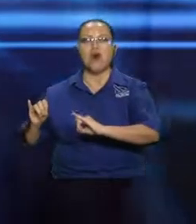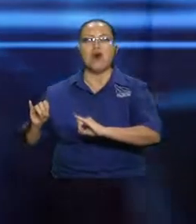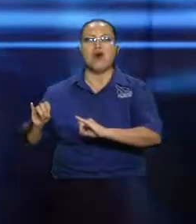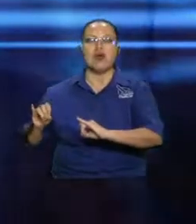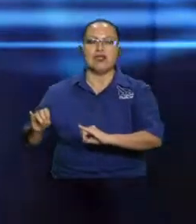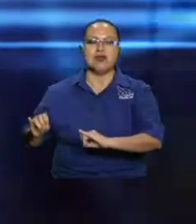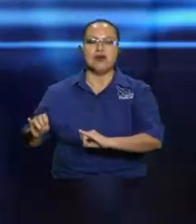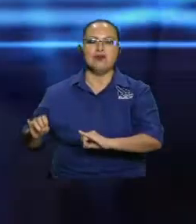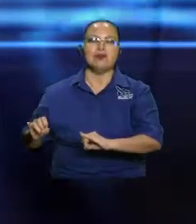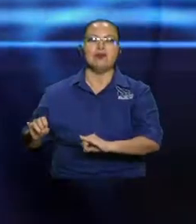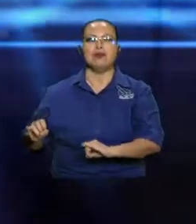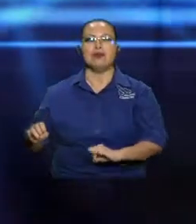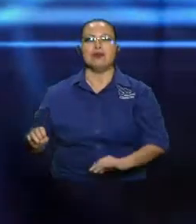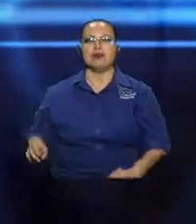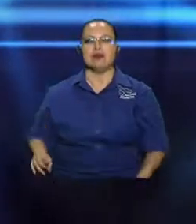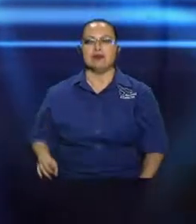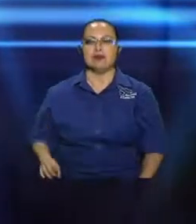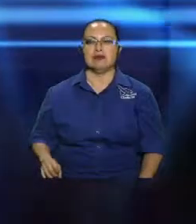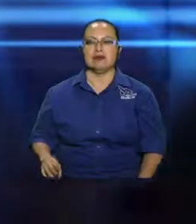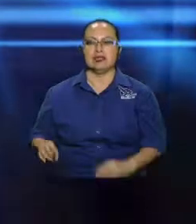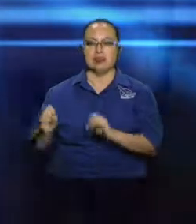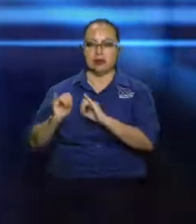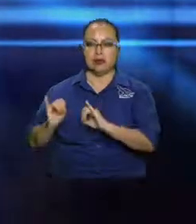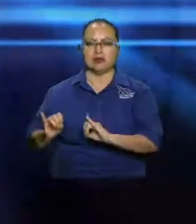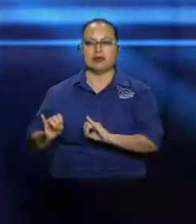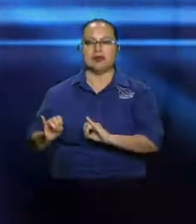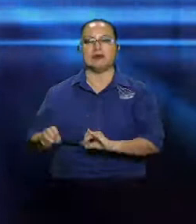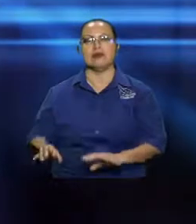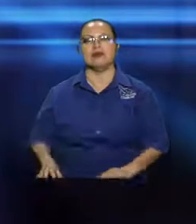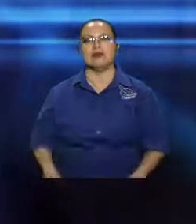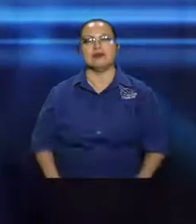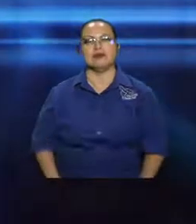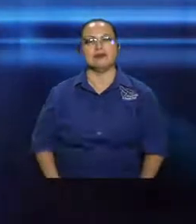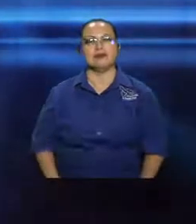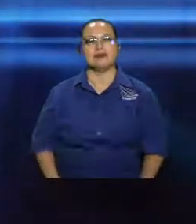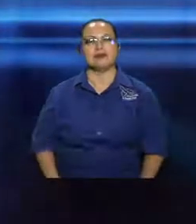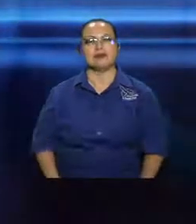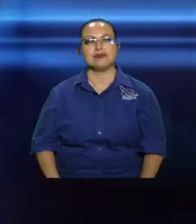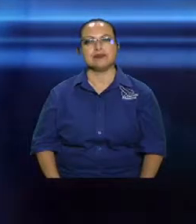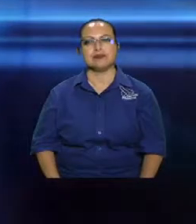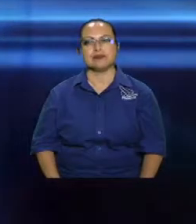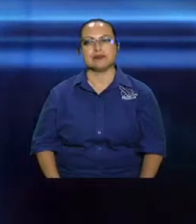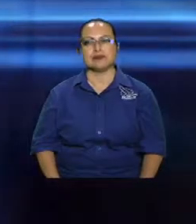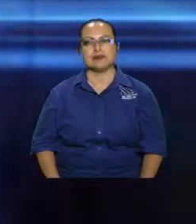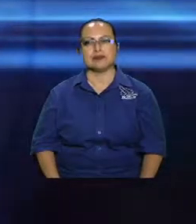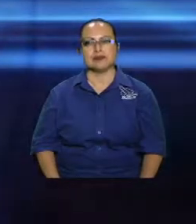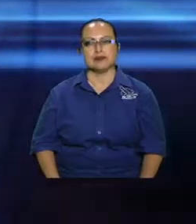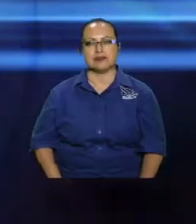Debido al tiempo, no me puedo extender mucho, pero le quiero decir lo siguiente. Un cuervo